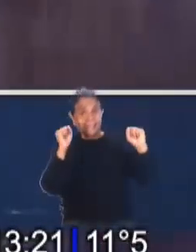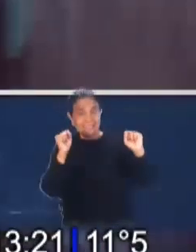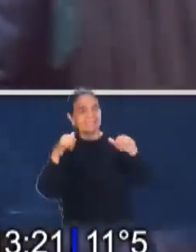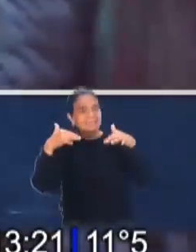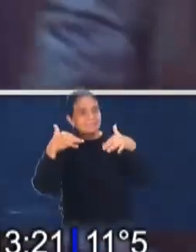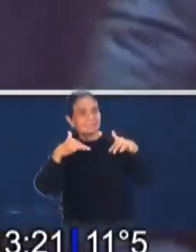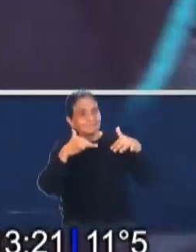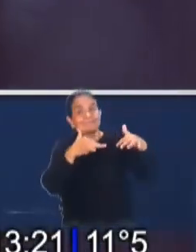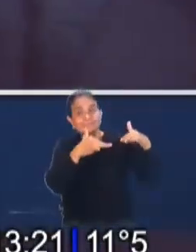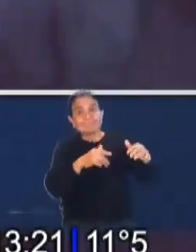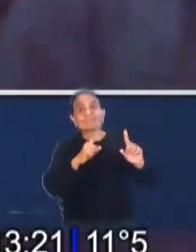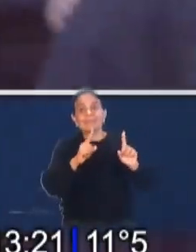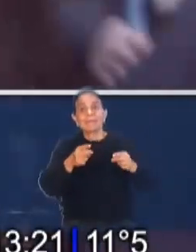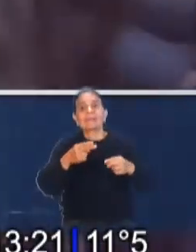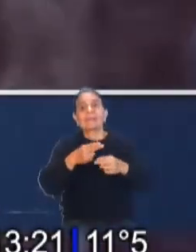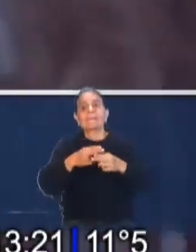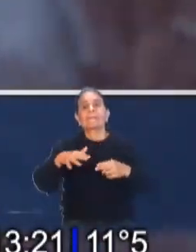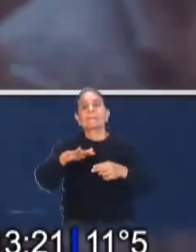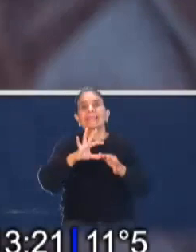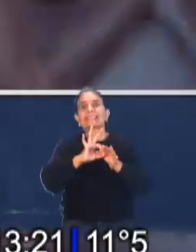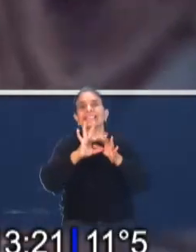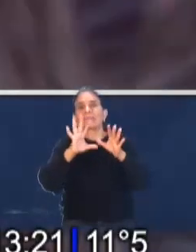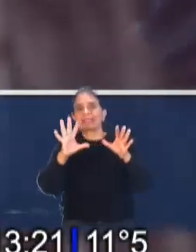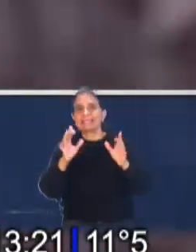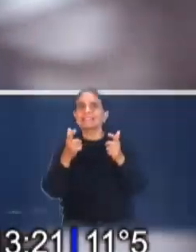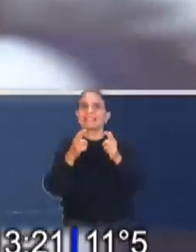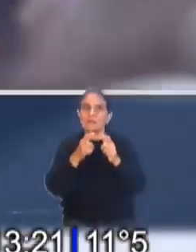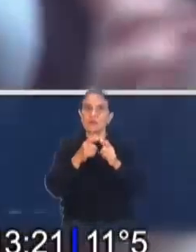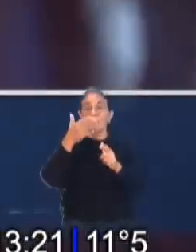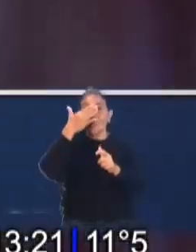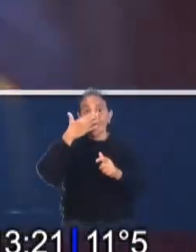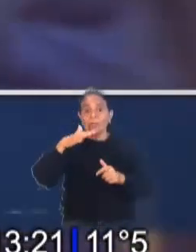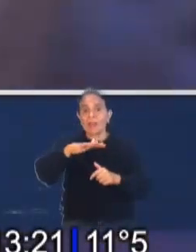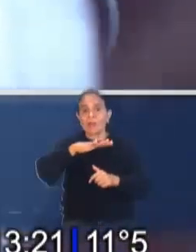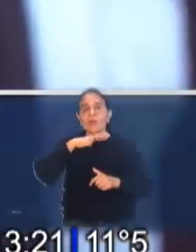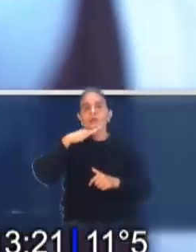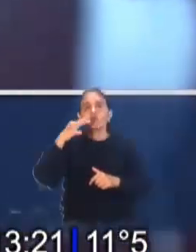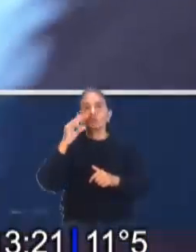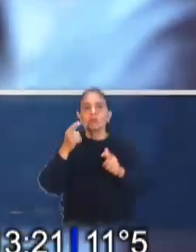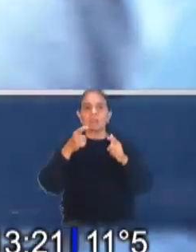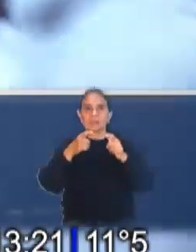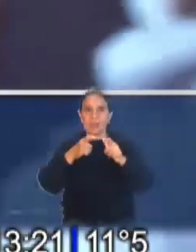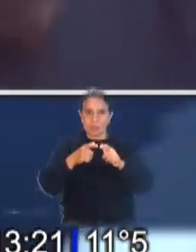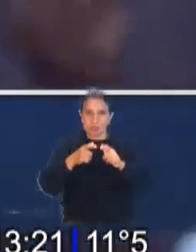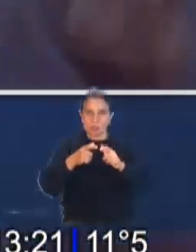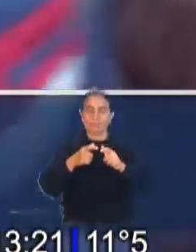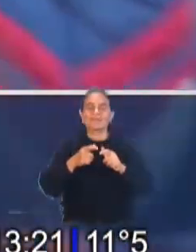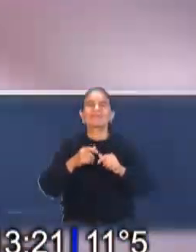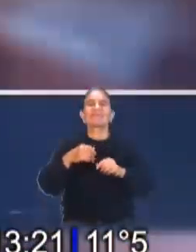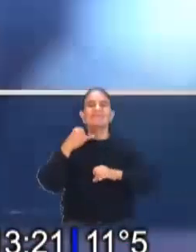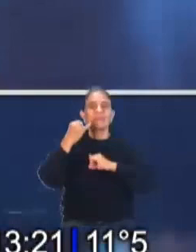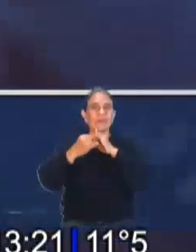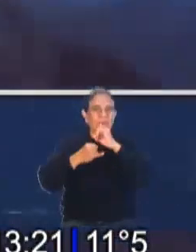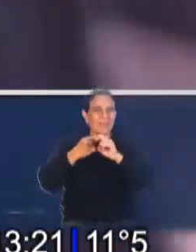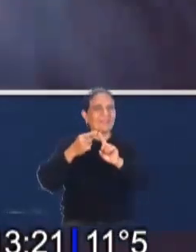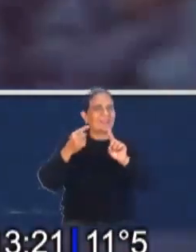Independencia. El acto central se hará en Justo Darac. Todos los detalles en el próximo bloque de nuestro noticiero. No